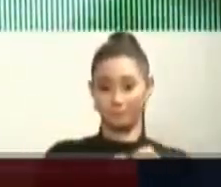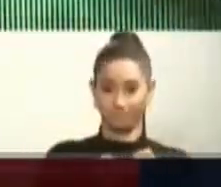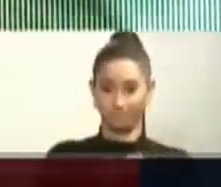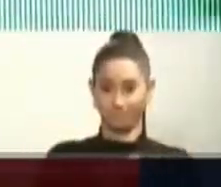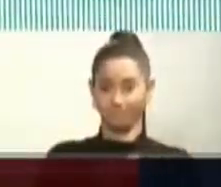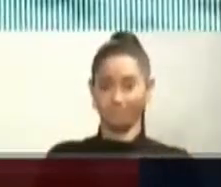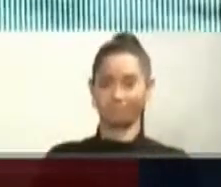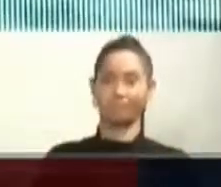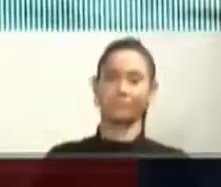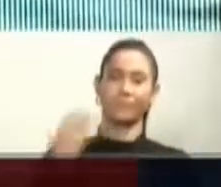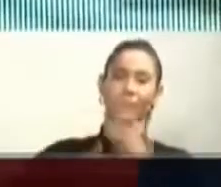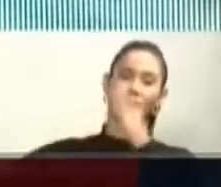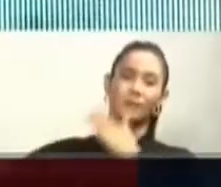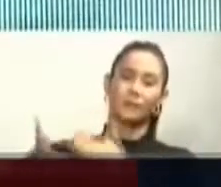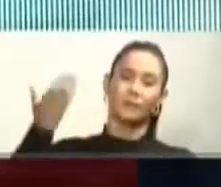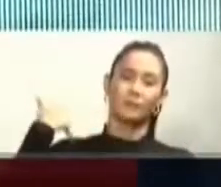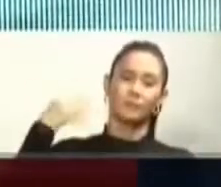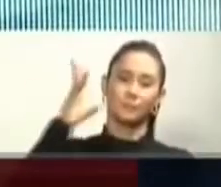cuando